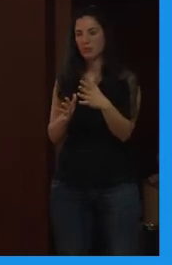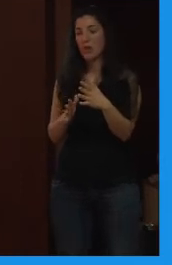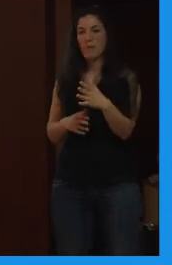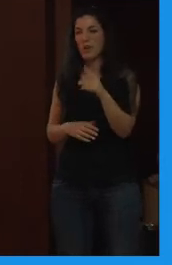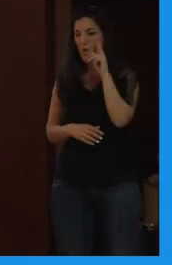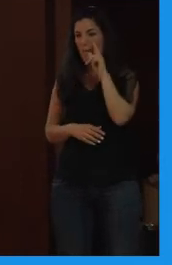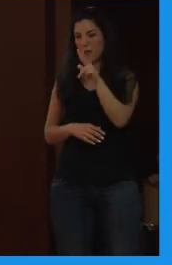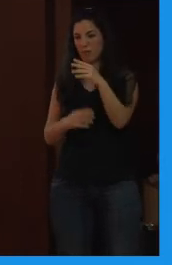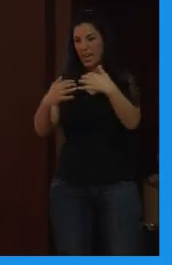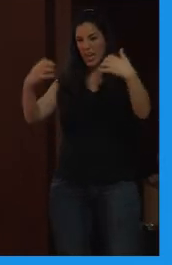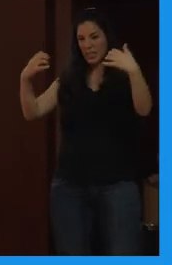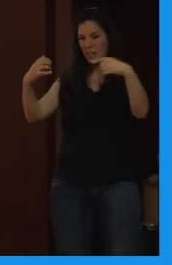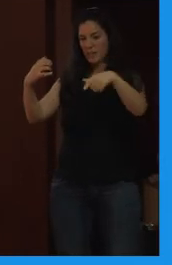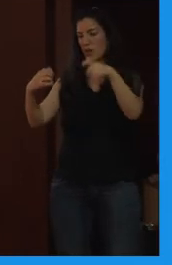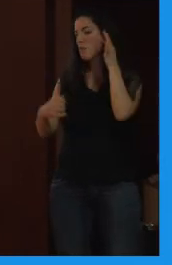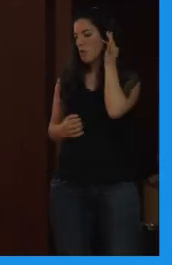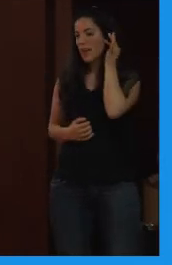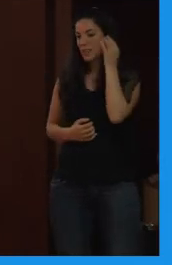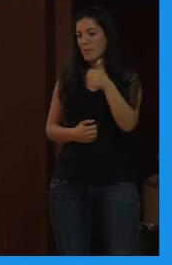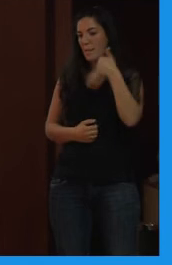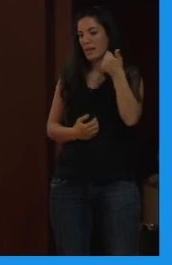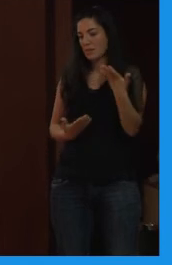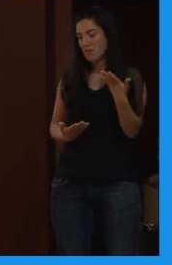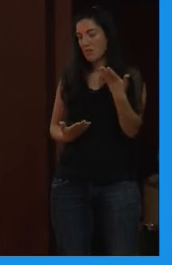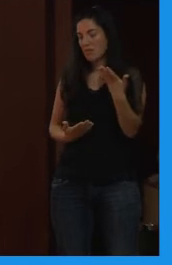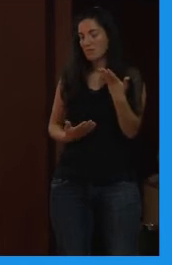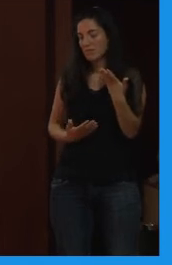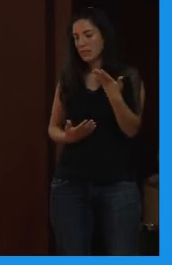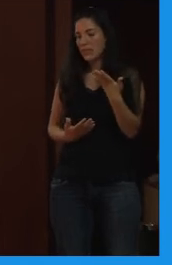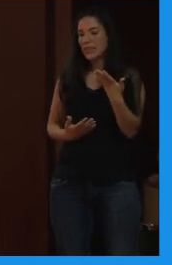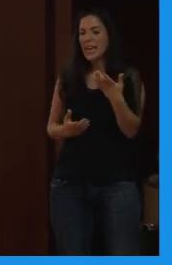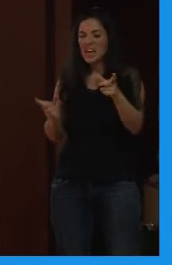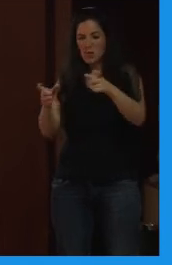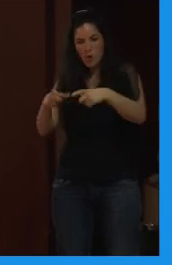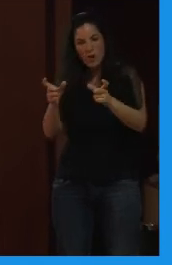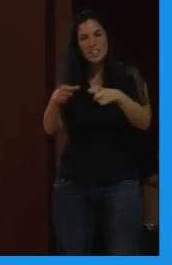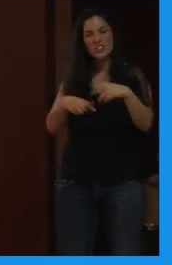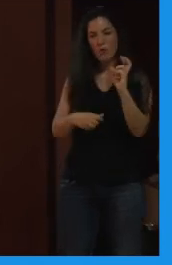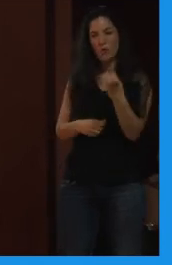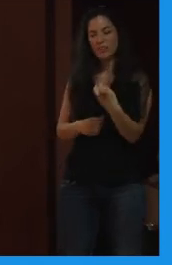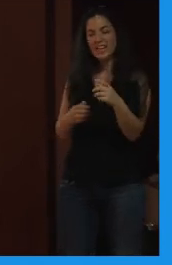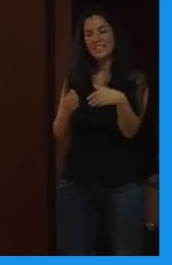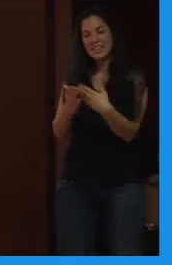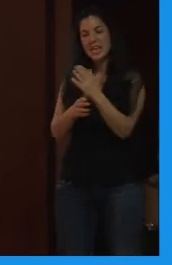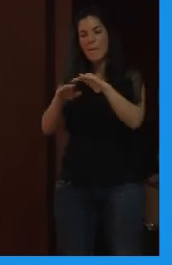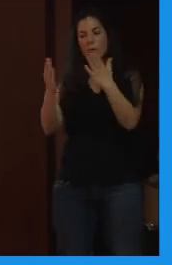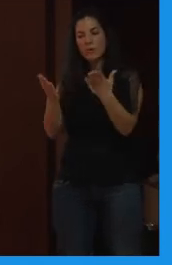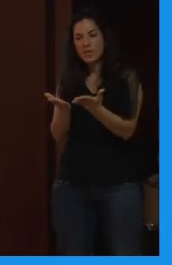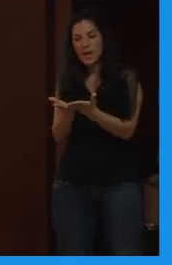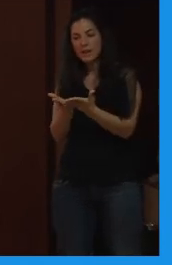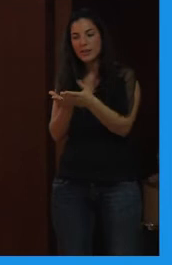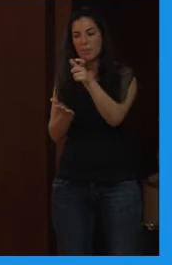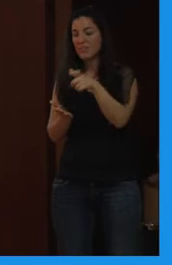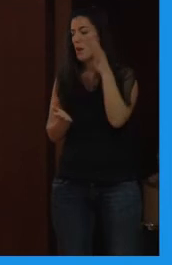sala, la mayoría sois mujeres, y ya se ha comentado que en otras reuniones del Día Mundial eran sobre todo más mujeres